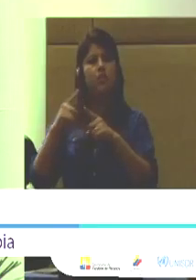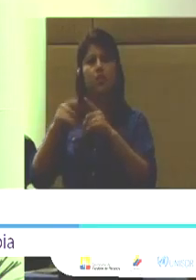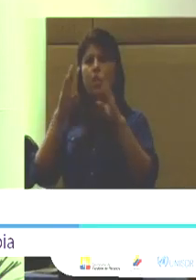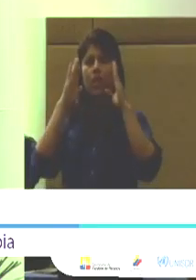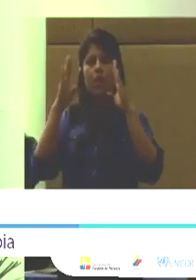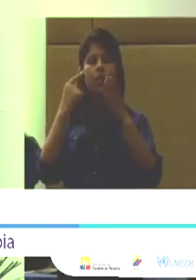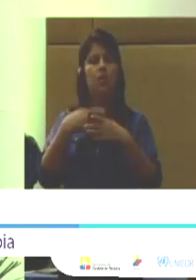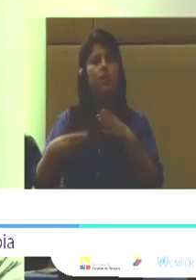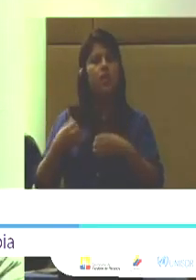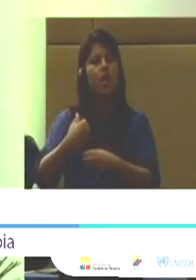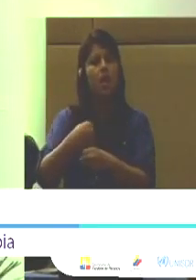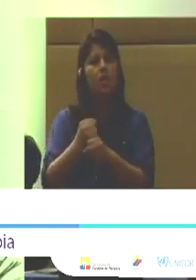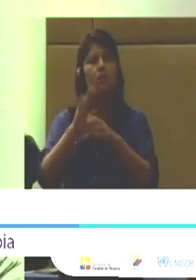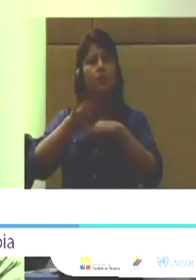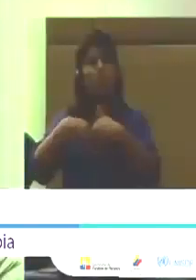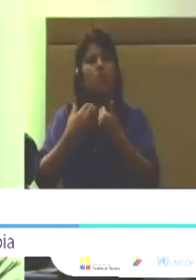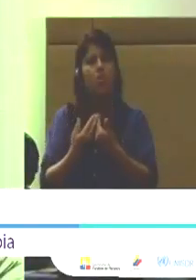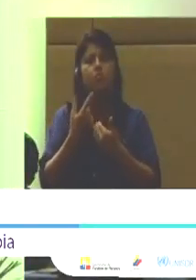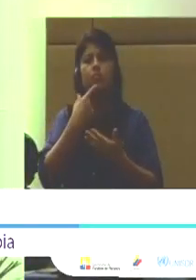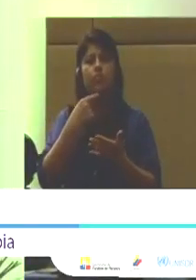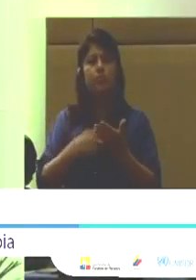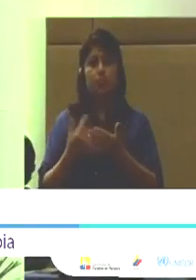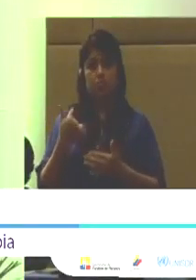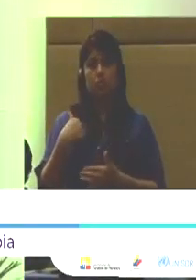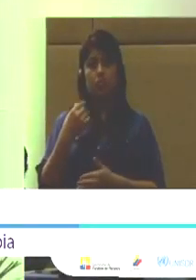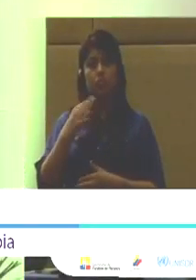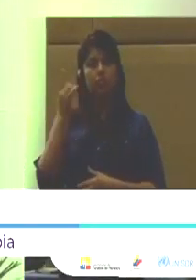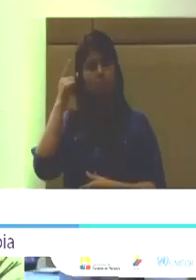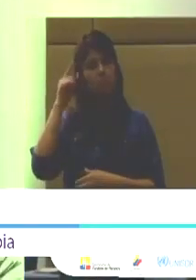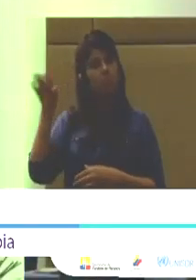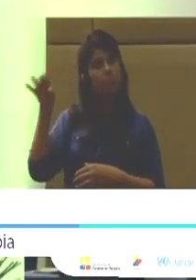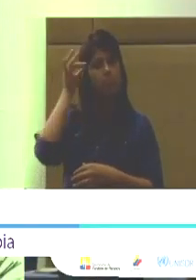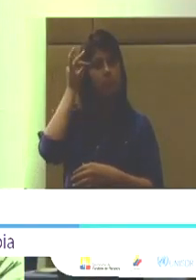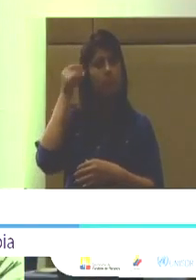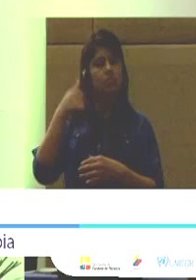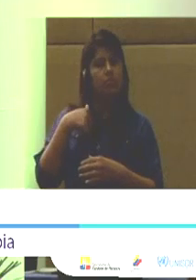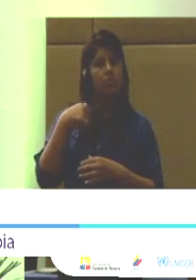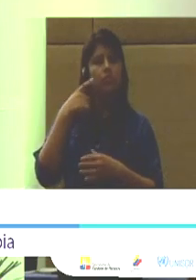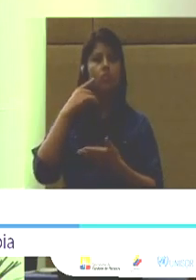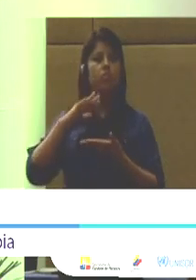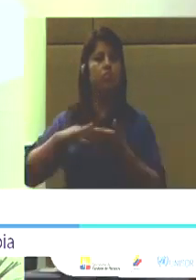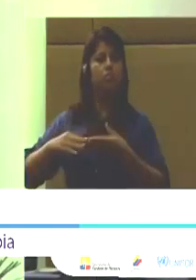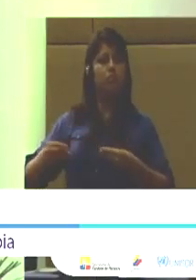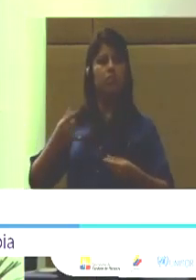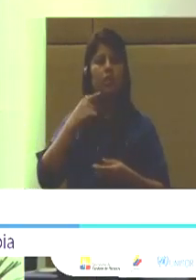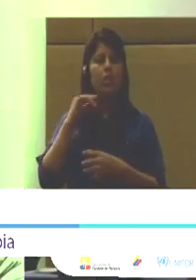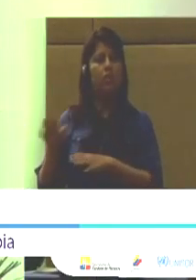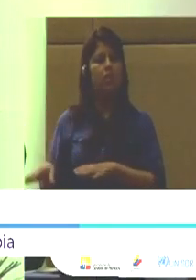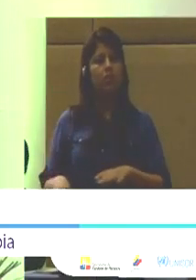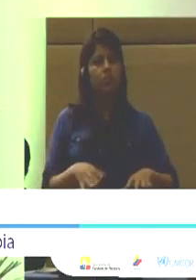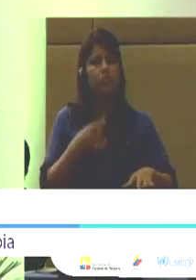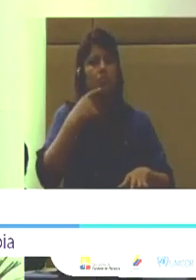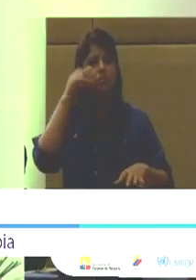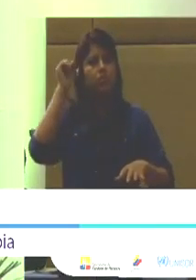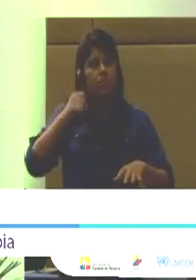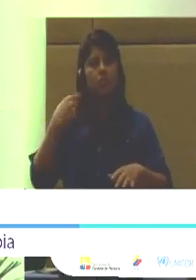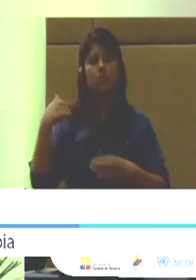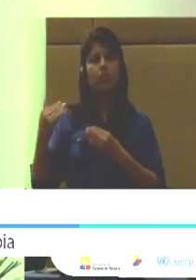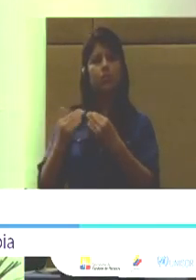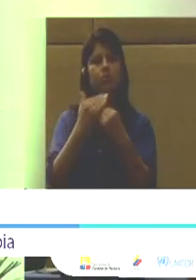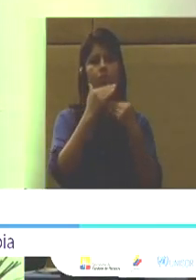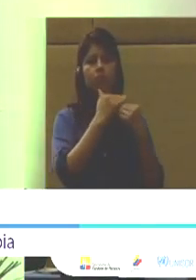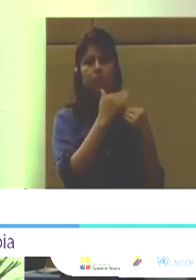hacen, como es este, que aunque yo lo tomo y puede estar ligeramente descontextualizado, nos invita